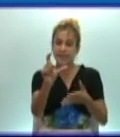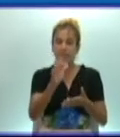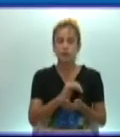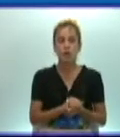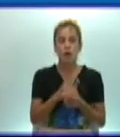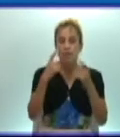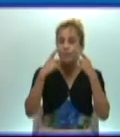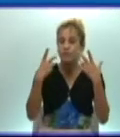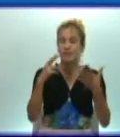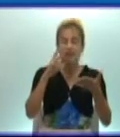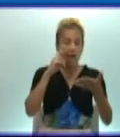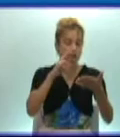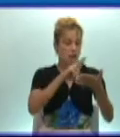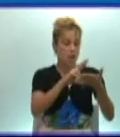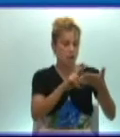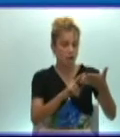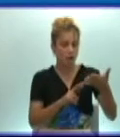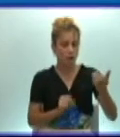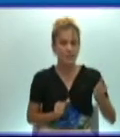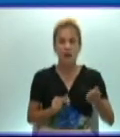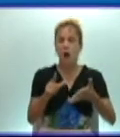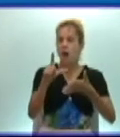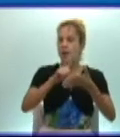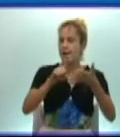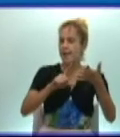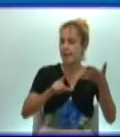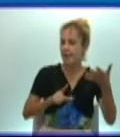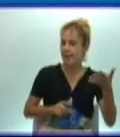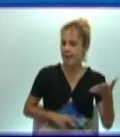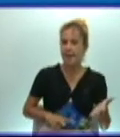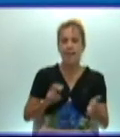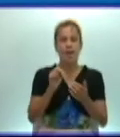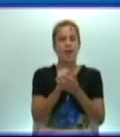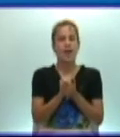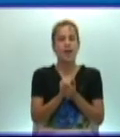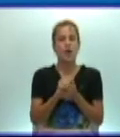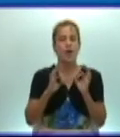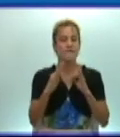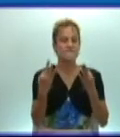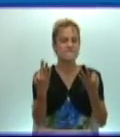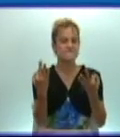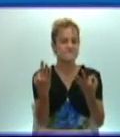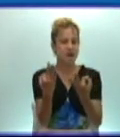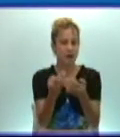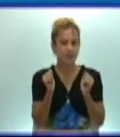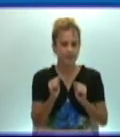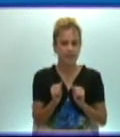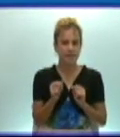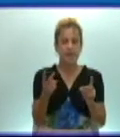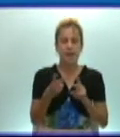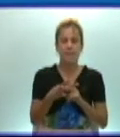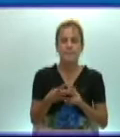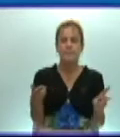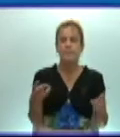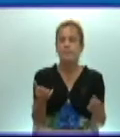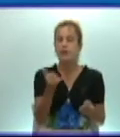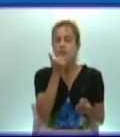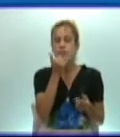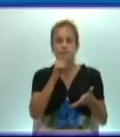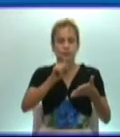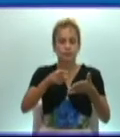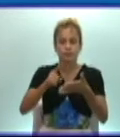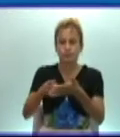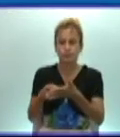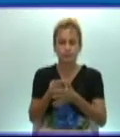importante revisarlo bien y leerlo a sus familiares, realizando precisamente las correcciones que consideren necesarias